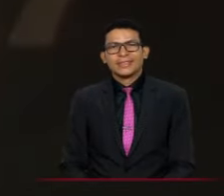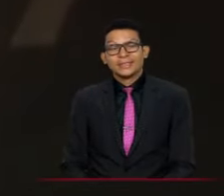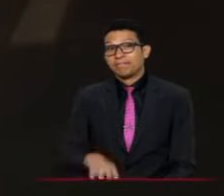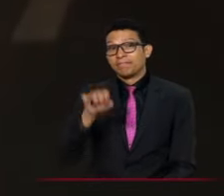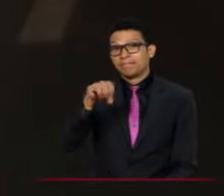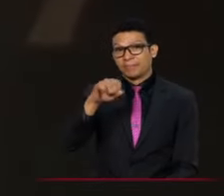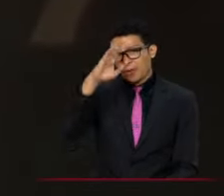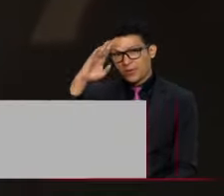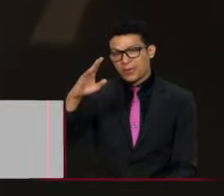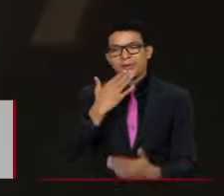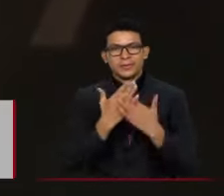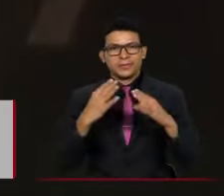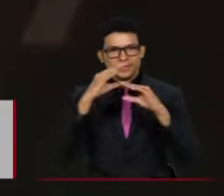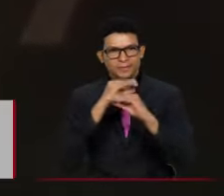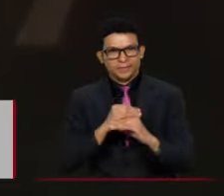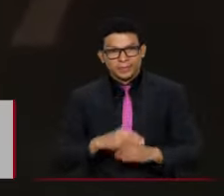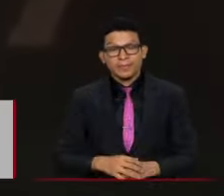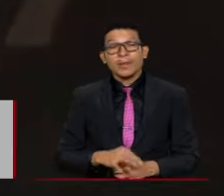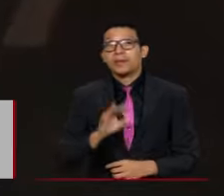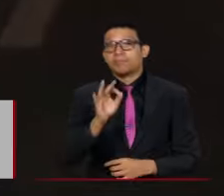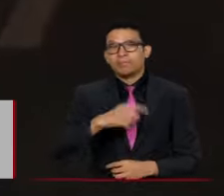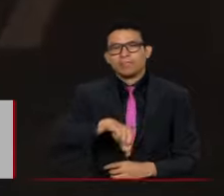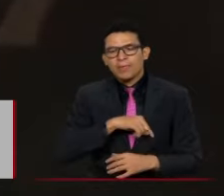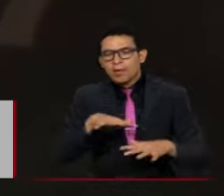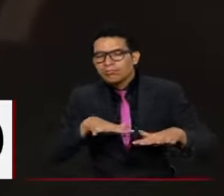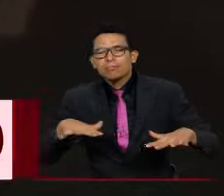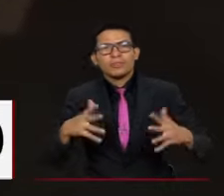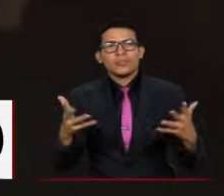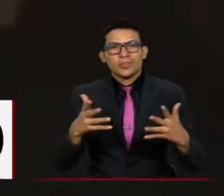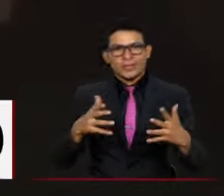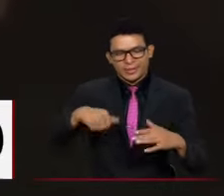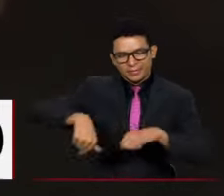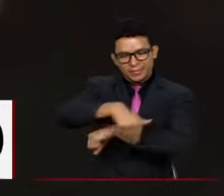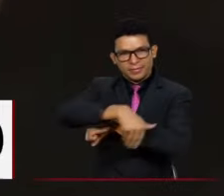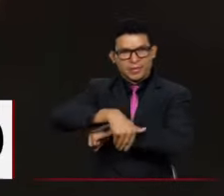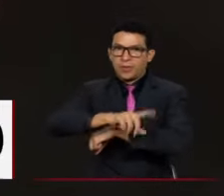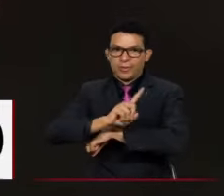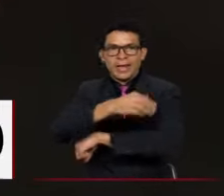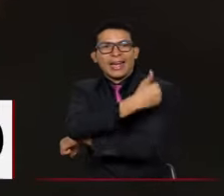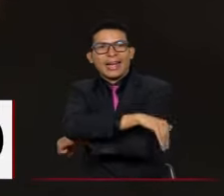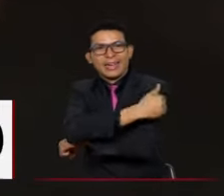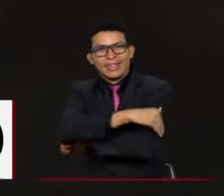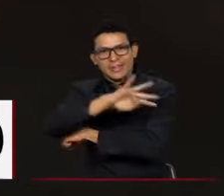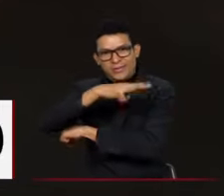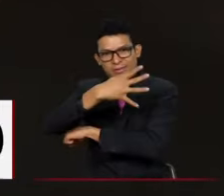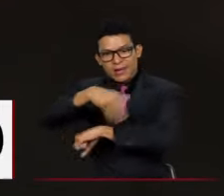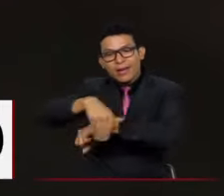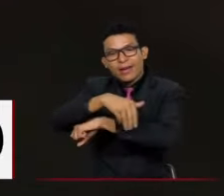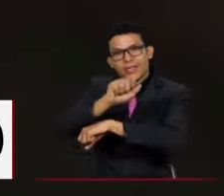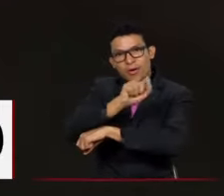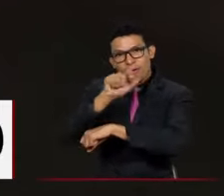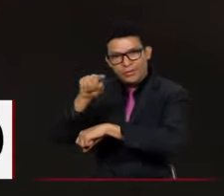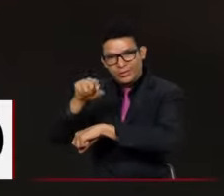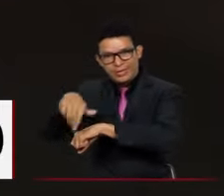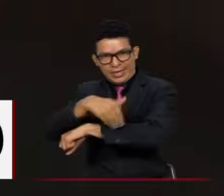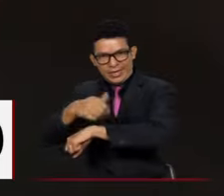Así es, hola, ¿qué tal? Muy buenas noches. Efectivamente nos encontramos sobre la carrera cuarta entre calles 11 y